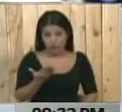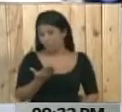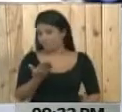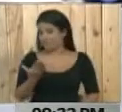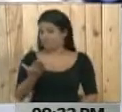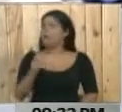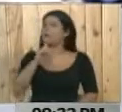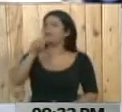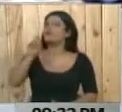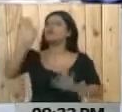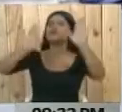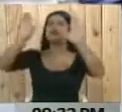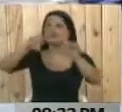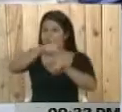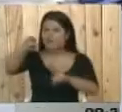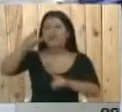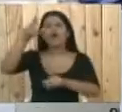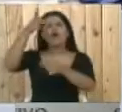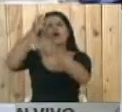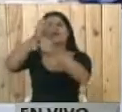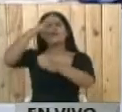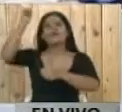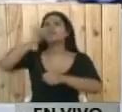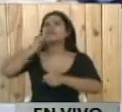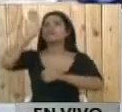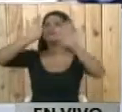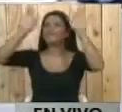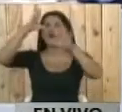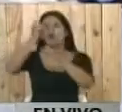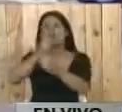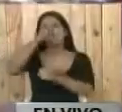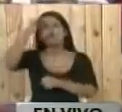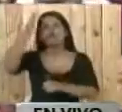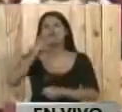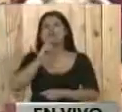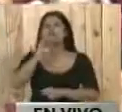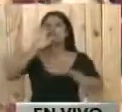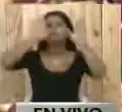Levanten la mano los que creen en Dios, aquí presentes.